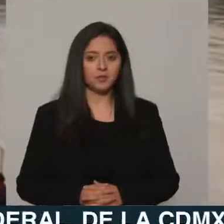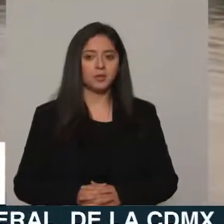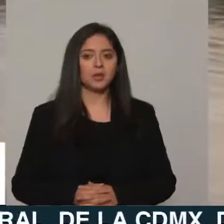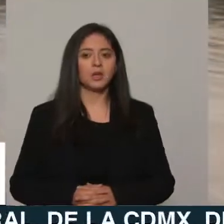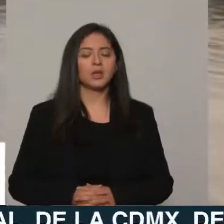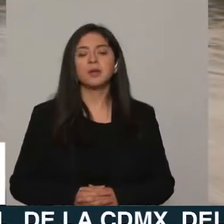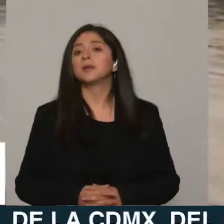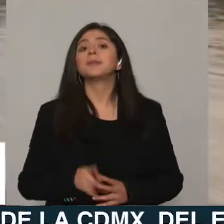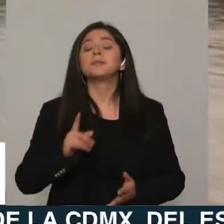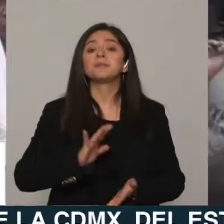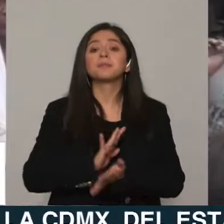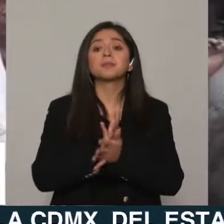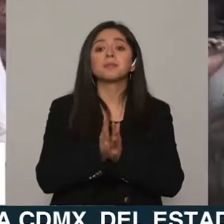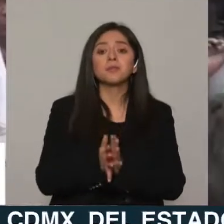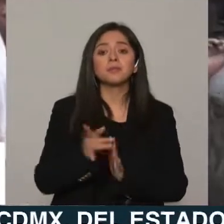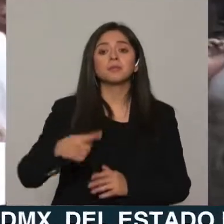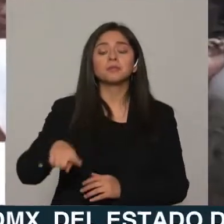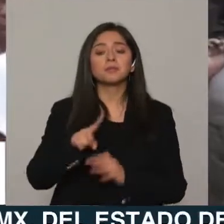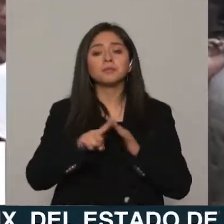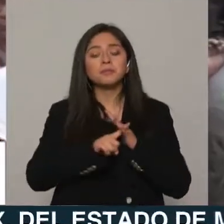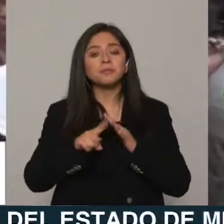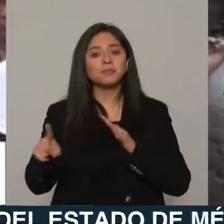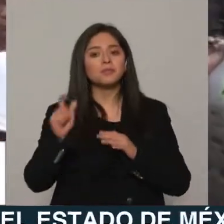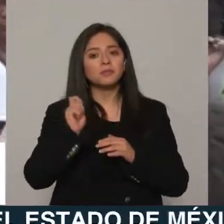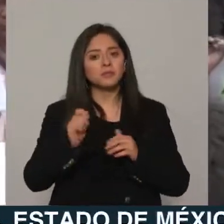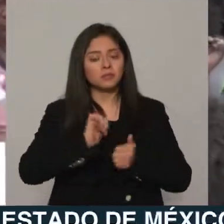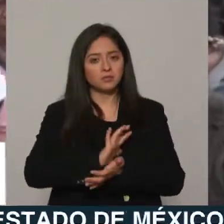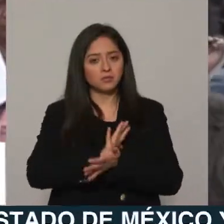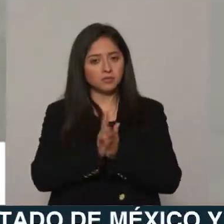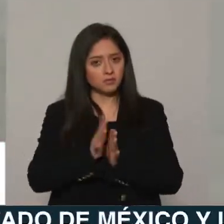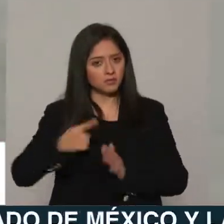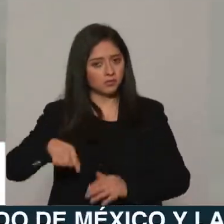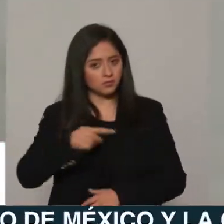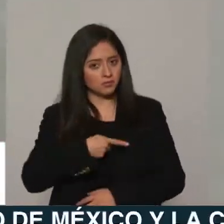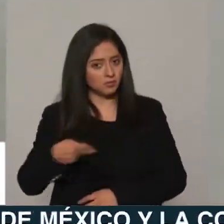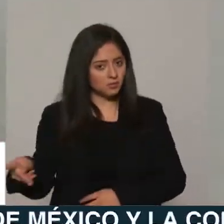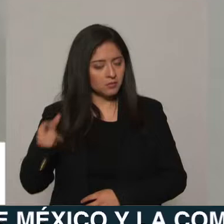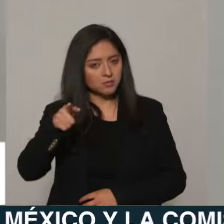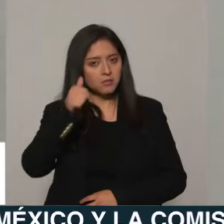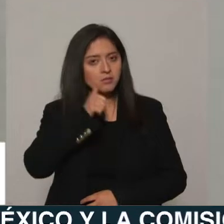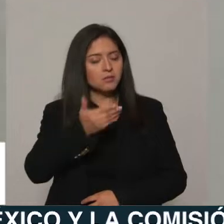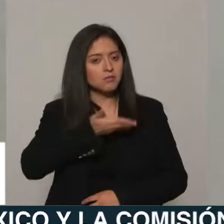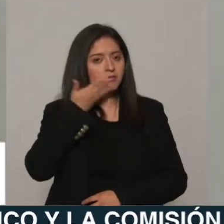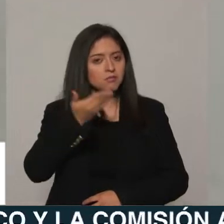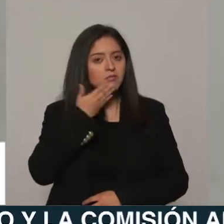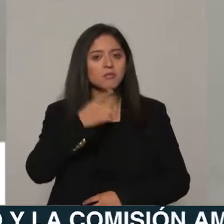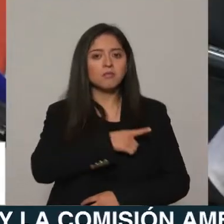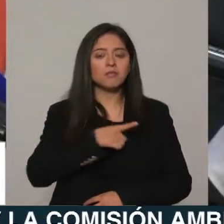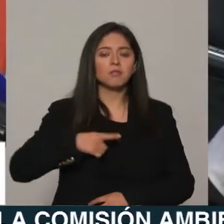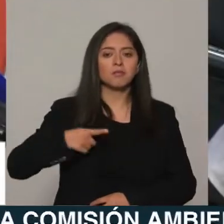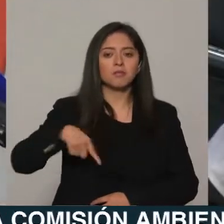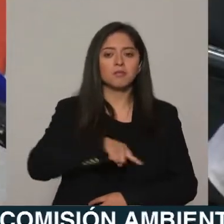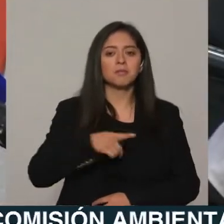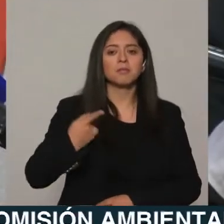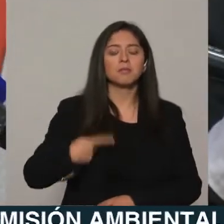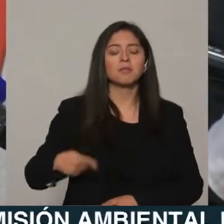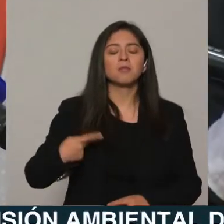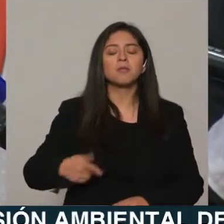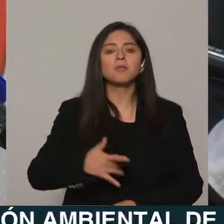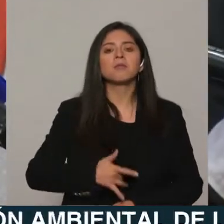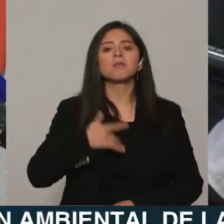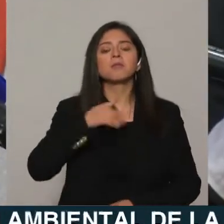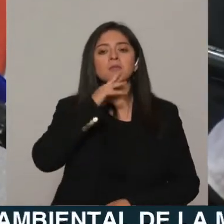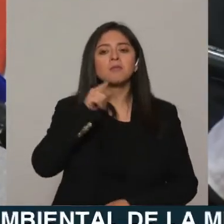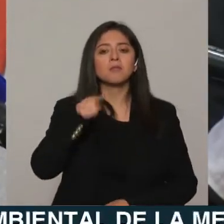Más allá del racismo y la xenofobia en contra de migrantes, la discriminación por pobreza es una denuncia recurrente y que debe preocuparnos. Así lo dijo Nacheli